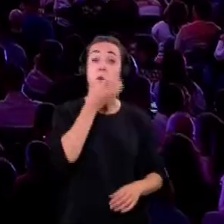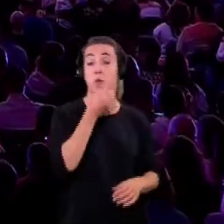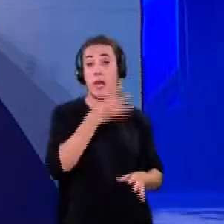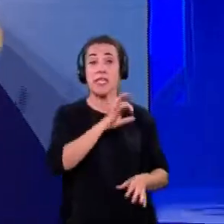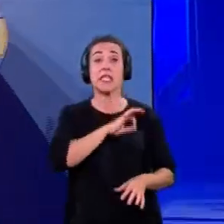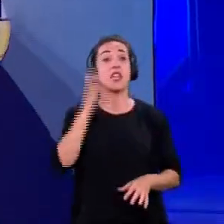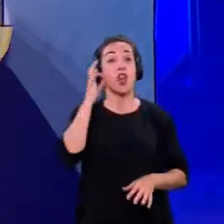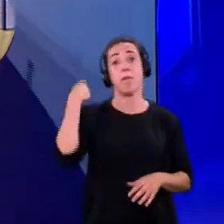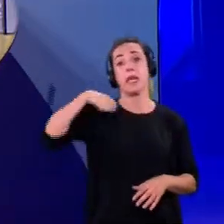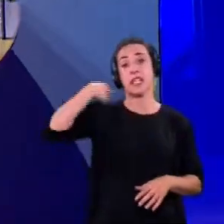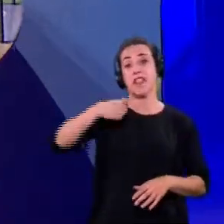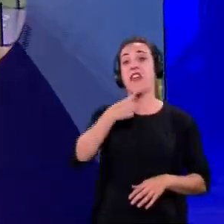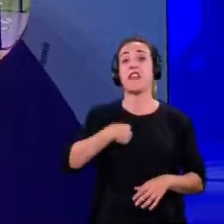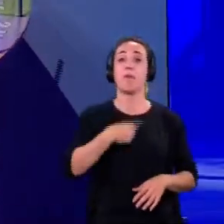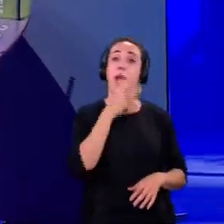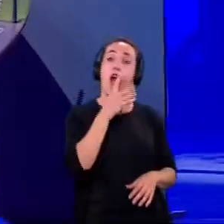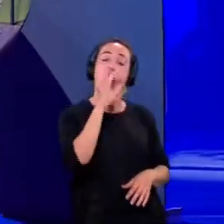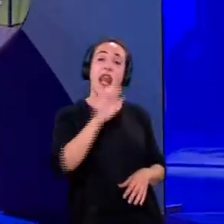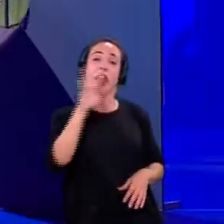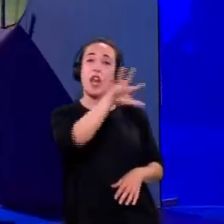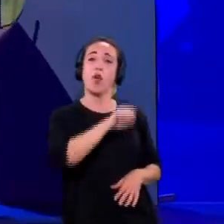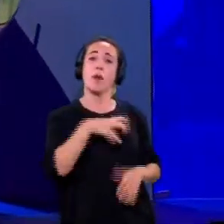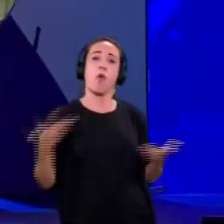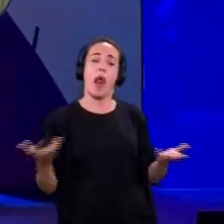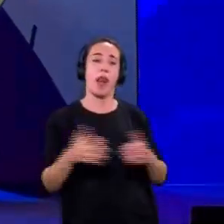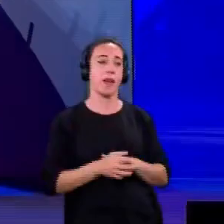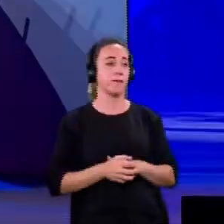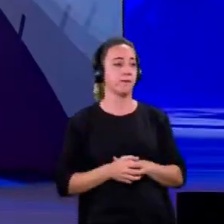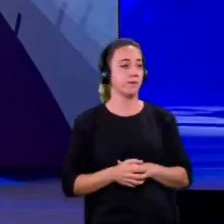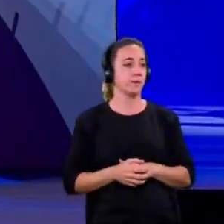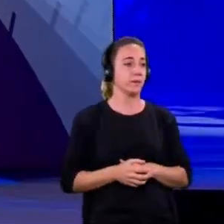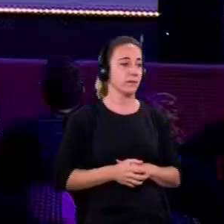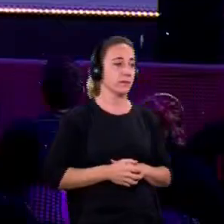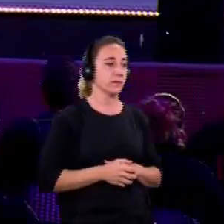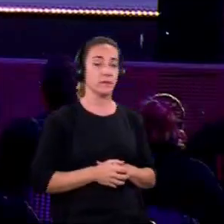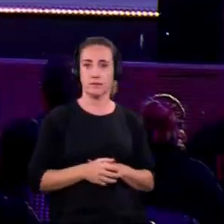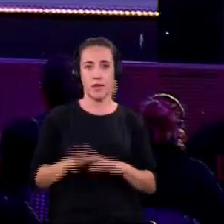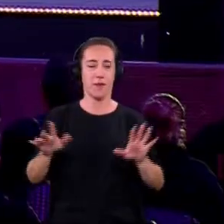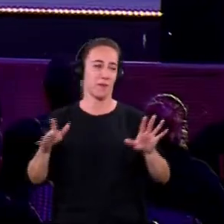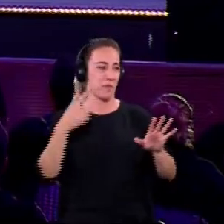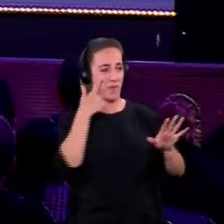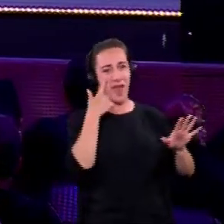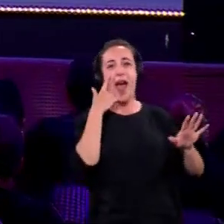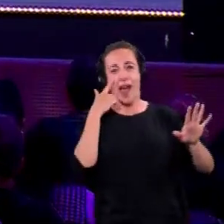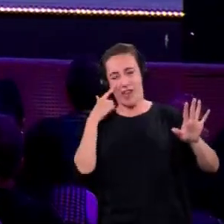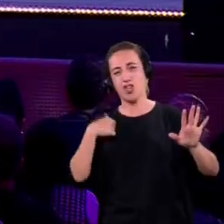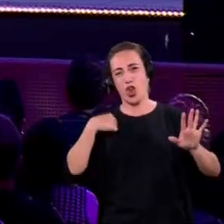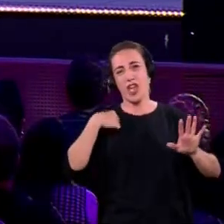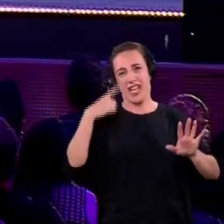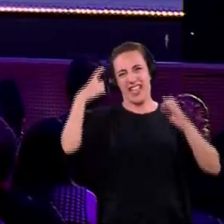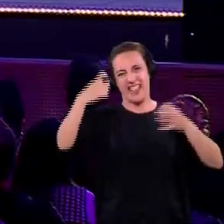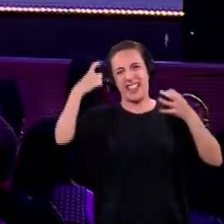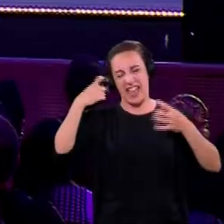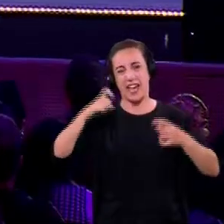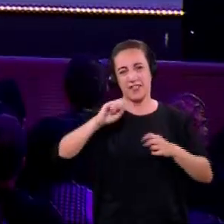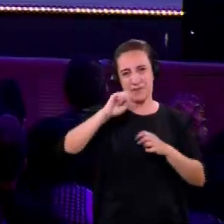Señora presidenta, dígame usted ahora qué letra quiere comprar. ¿Letra? ¡Ja! No, me la voy a jugar. Voy a resolver ese panel, yo lo